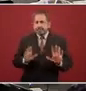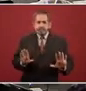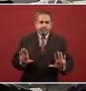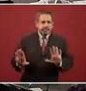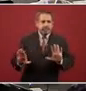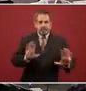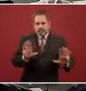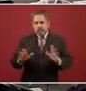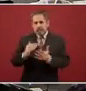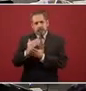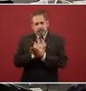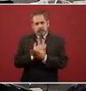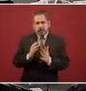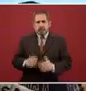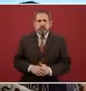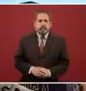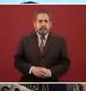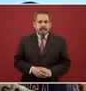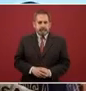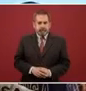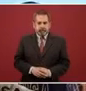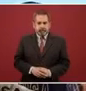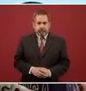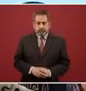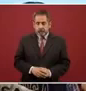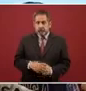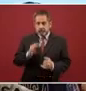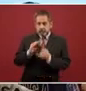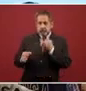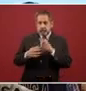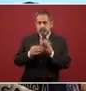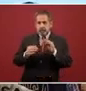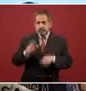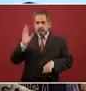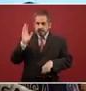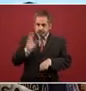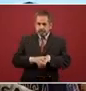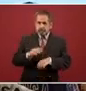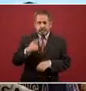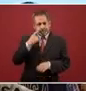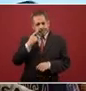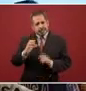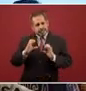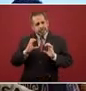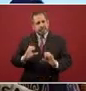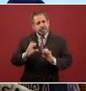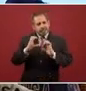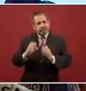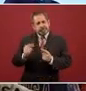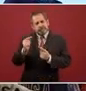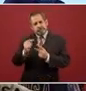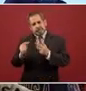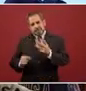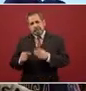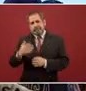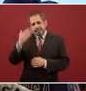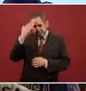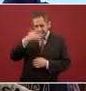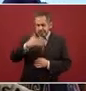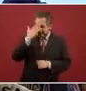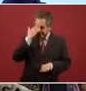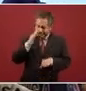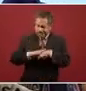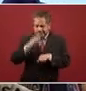de una persona a la otra. Y por último, intensificar las medidas básicas de prevención que hay que tenerlas